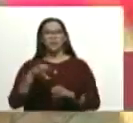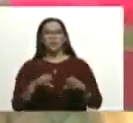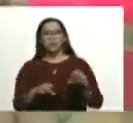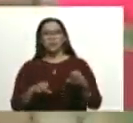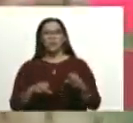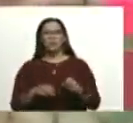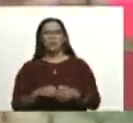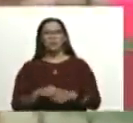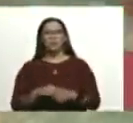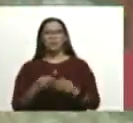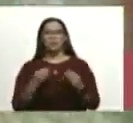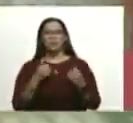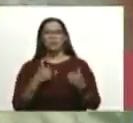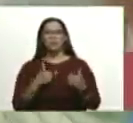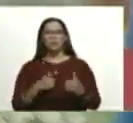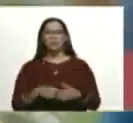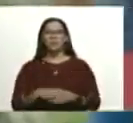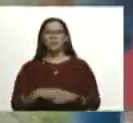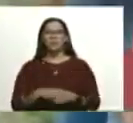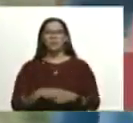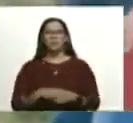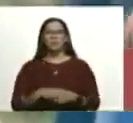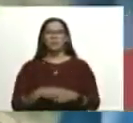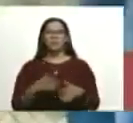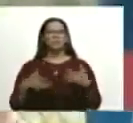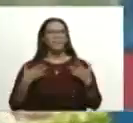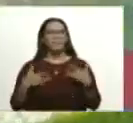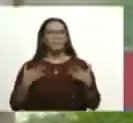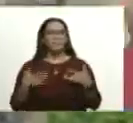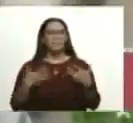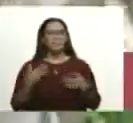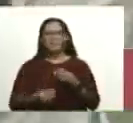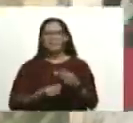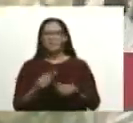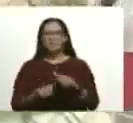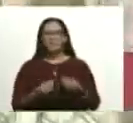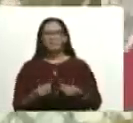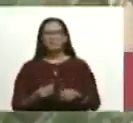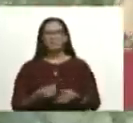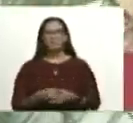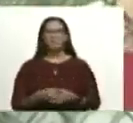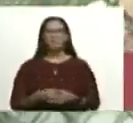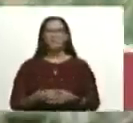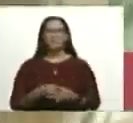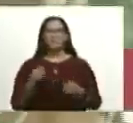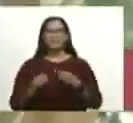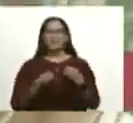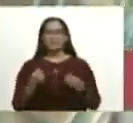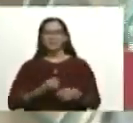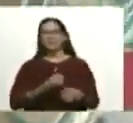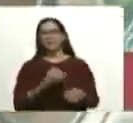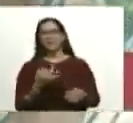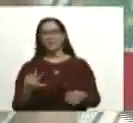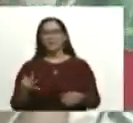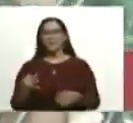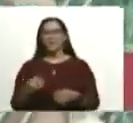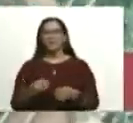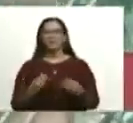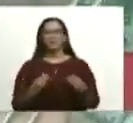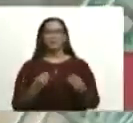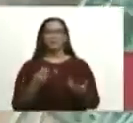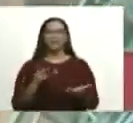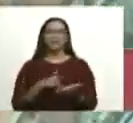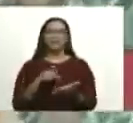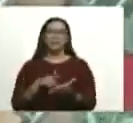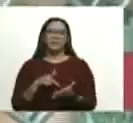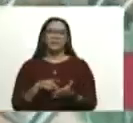se pone full, de verdad que sí. ¿Qué hacen en esa actividad? En esa actividad la hacemos variada. Muchas veces le colocamos